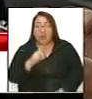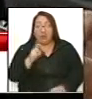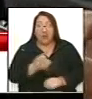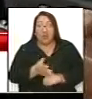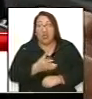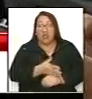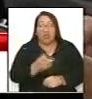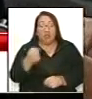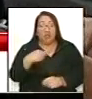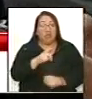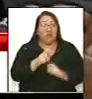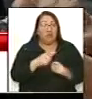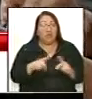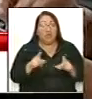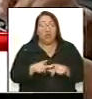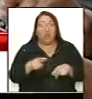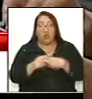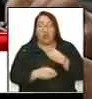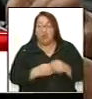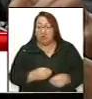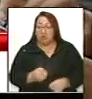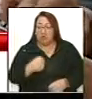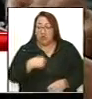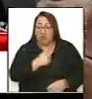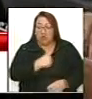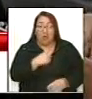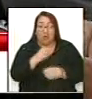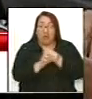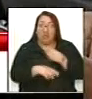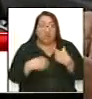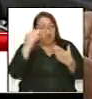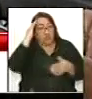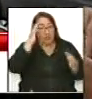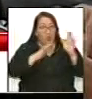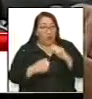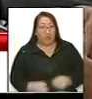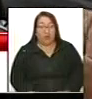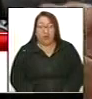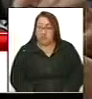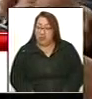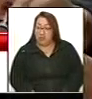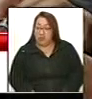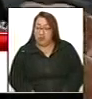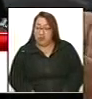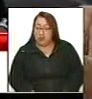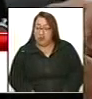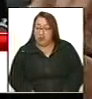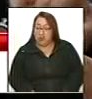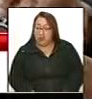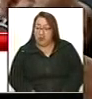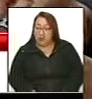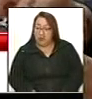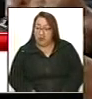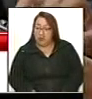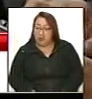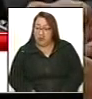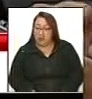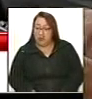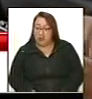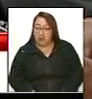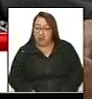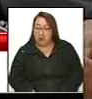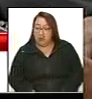como vienen en diferentes partes del mundo, en nuestro propio país, ya sea como APDAI o como especialista en el